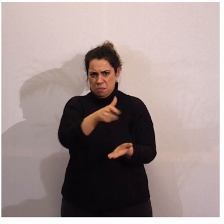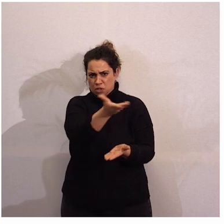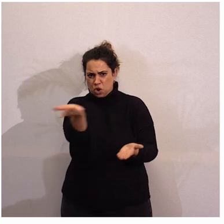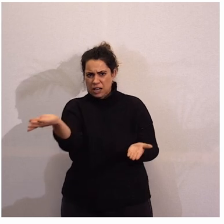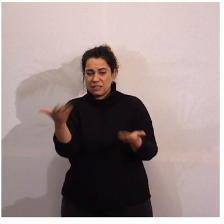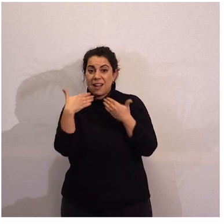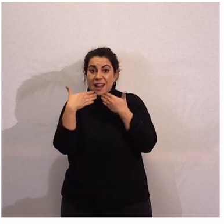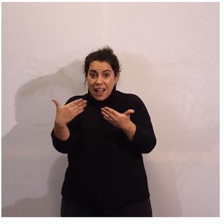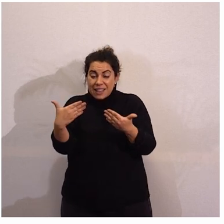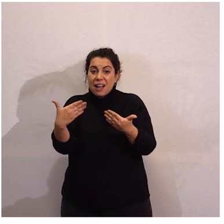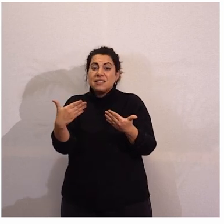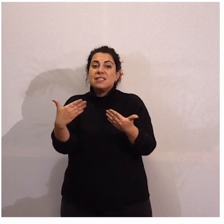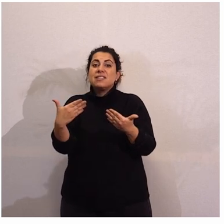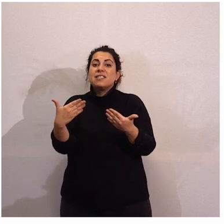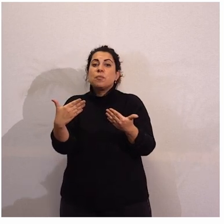través